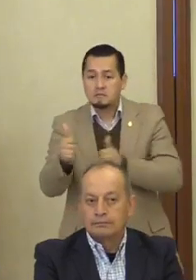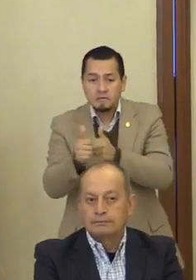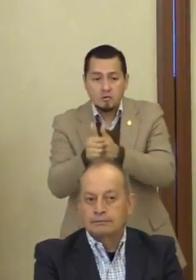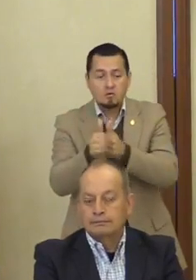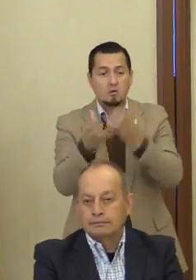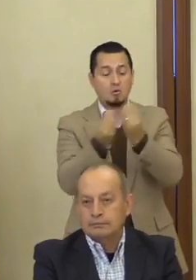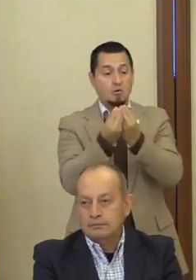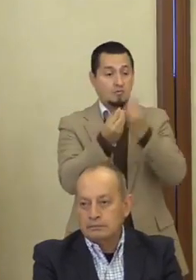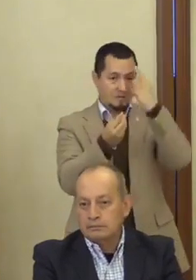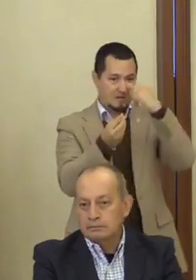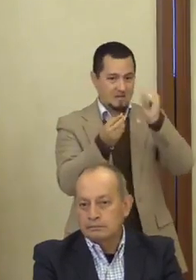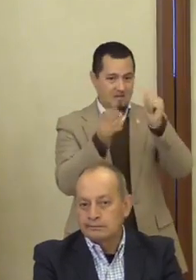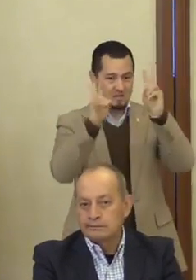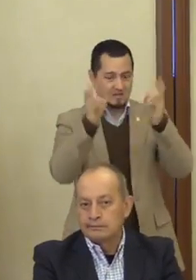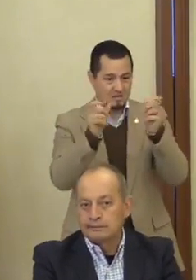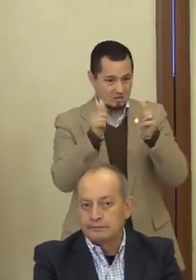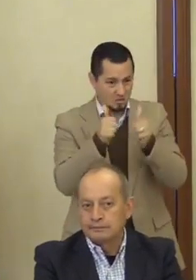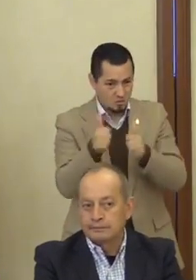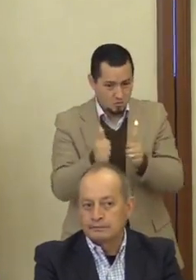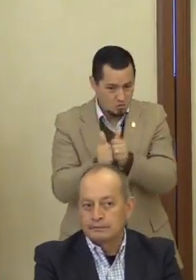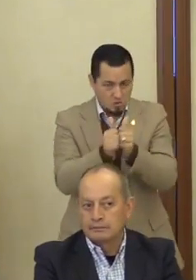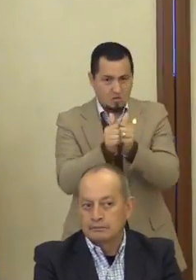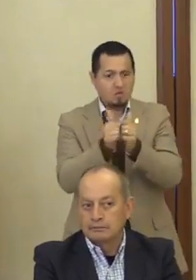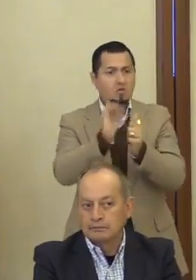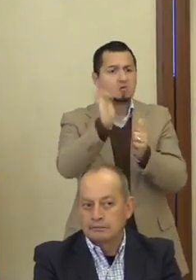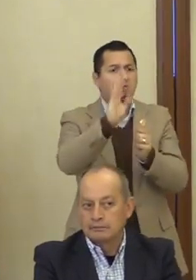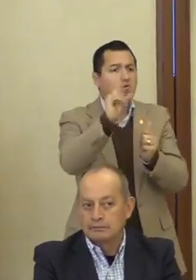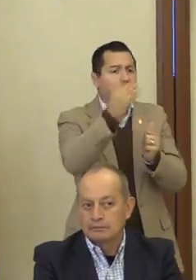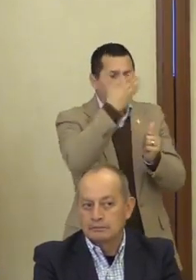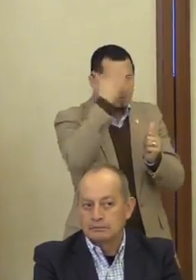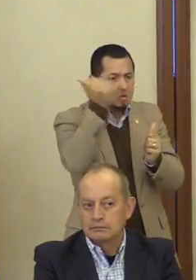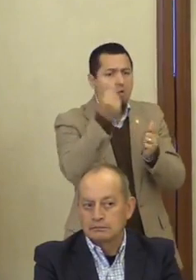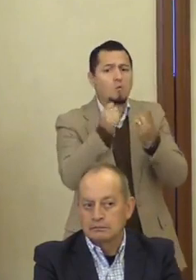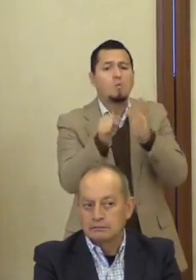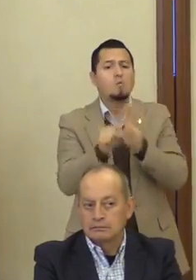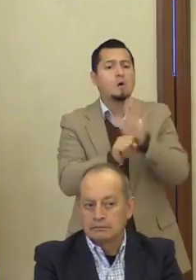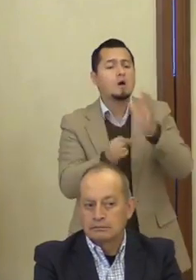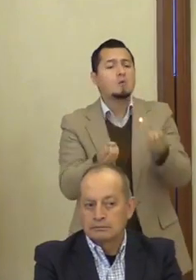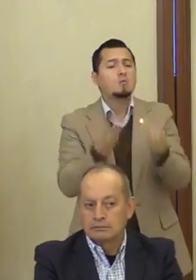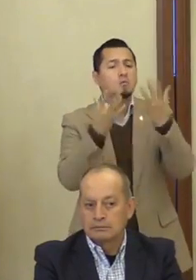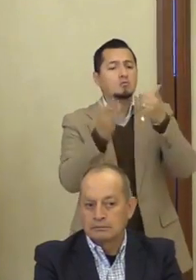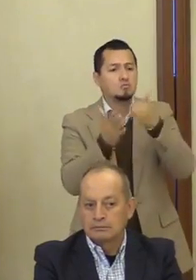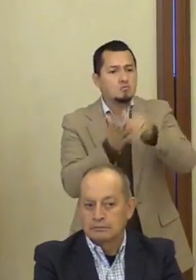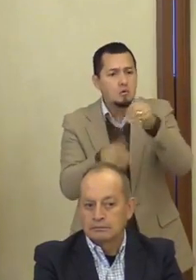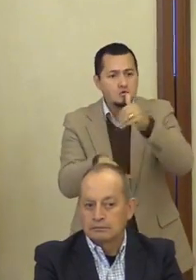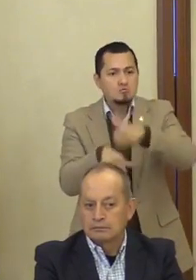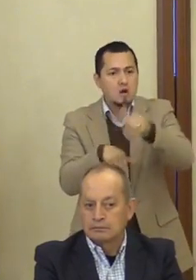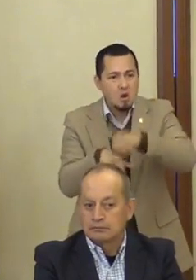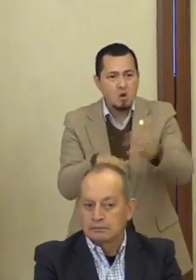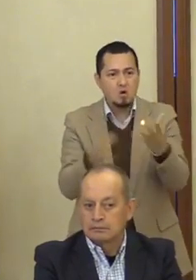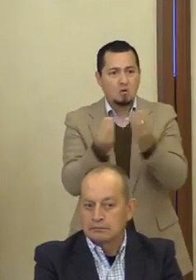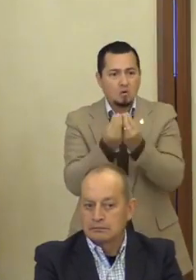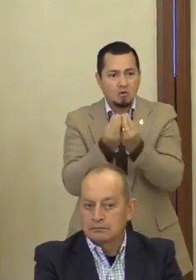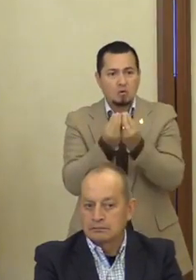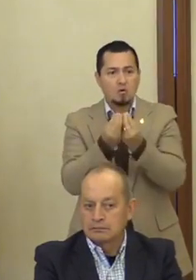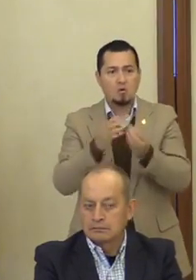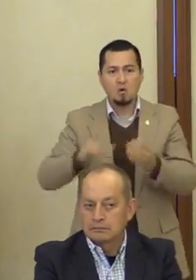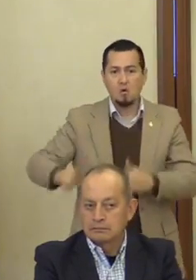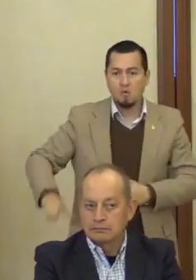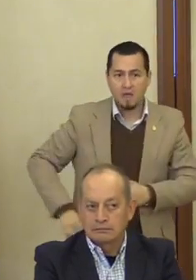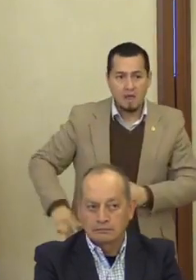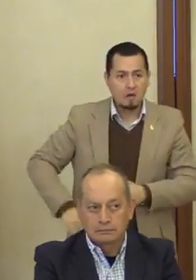política de seguridad si nadie sabe cuáles son las cifras reales con las que el